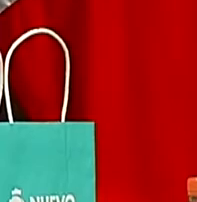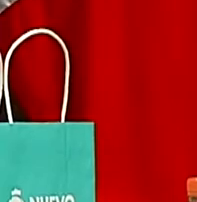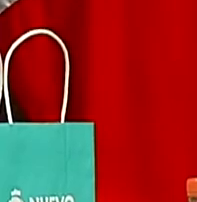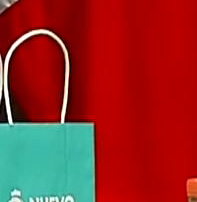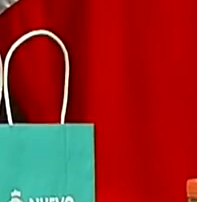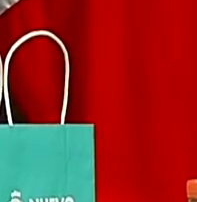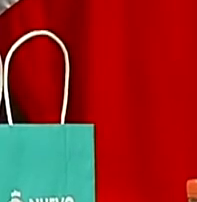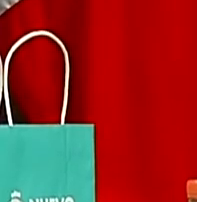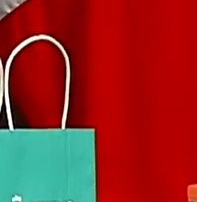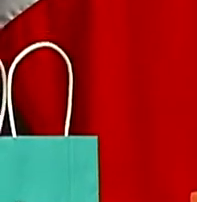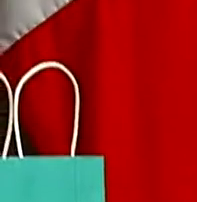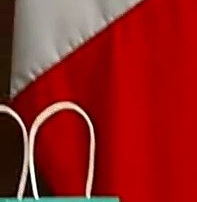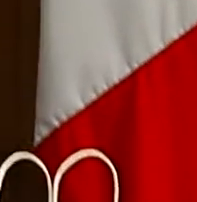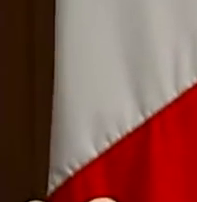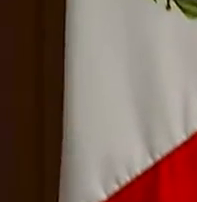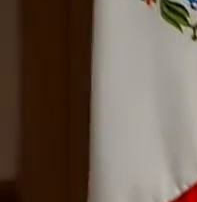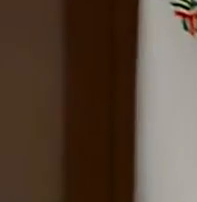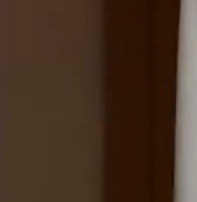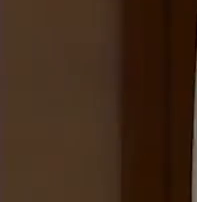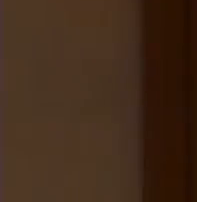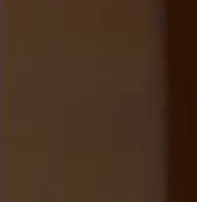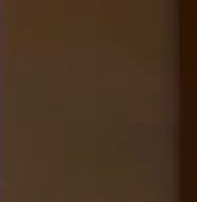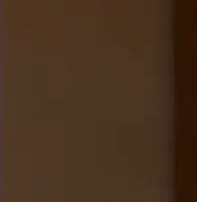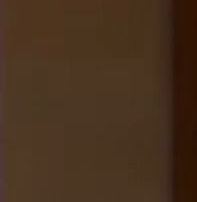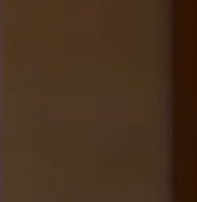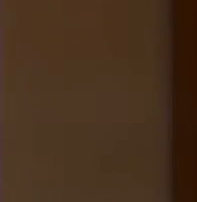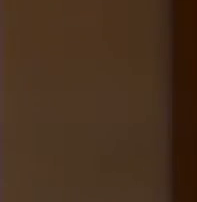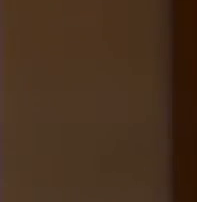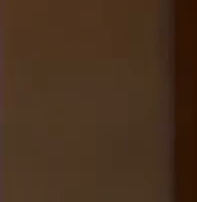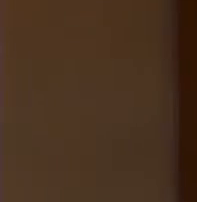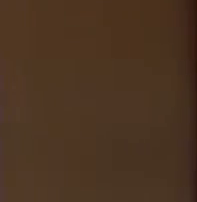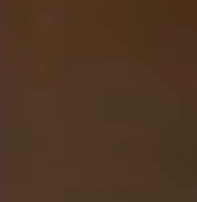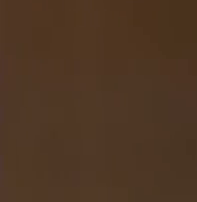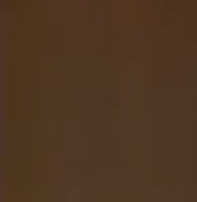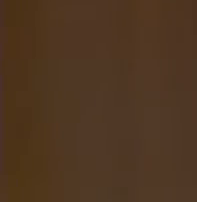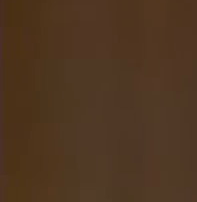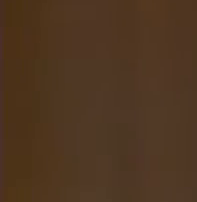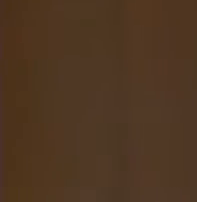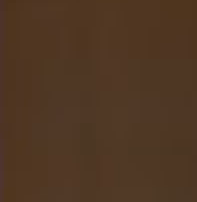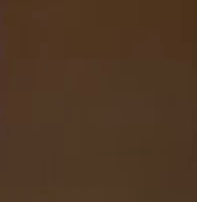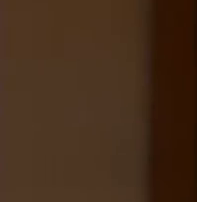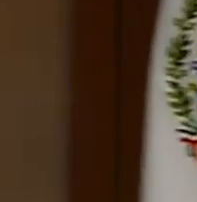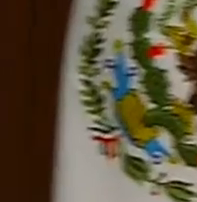imágenes de Francisco Ríos y Roberto Elizondo, Fernanda López, Noticias 28.